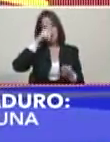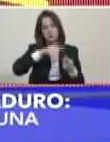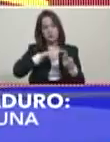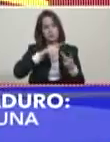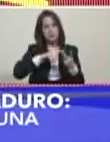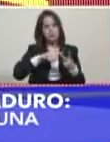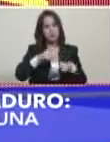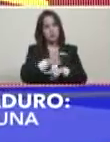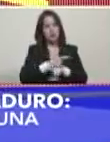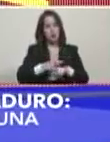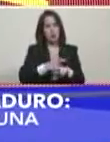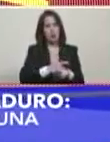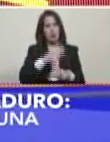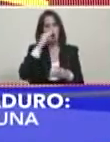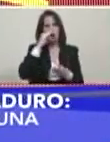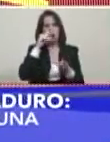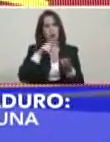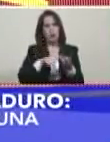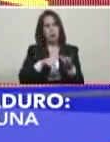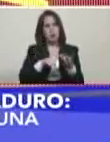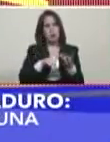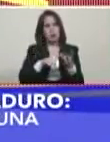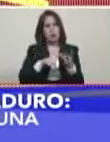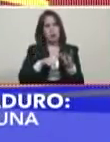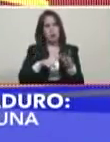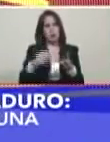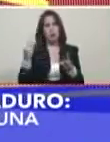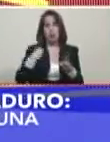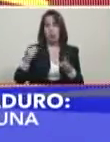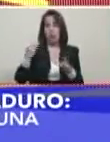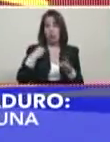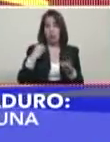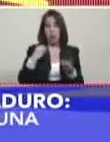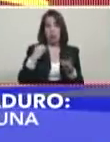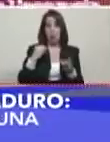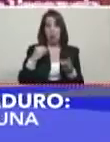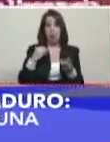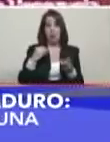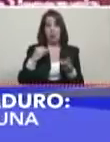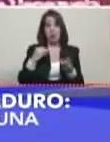gobernador Héctor Rodríguez Castro me solicitan la transferencia